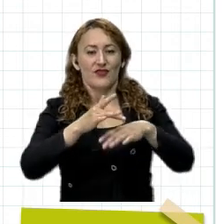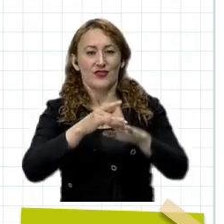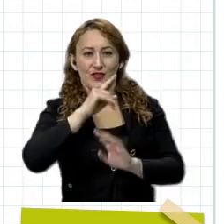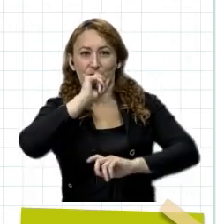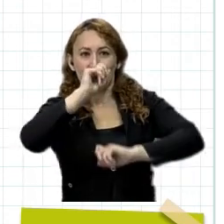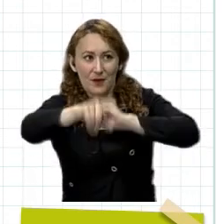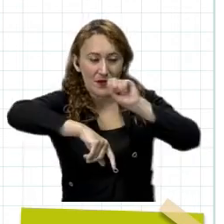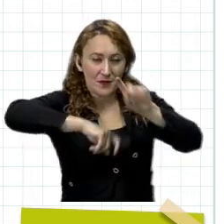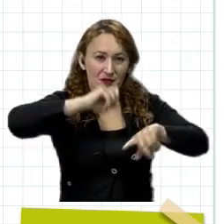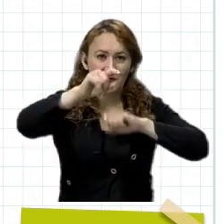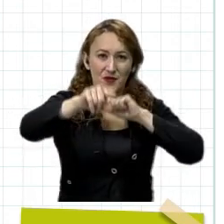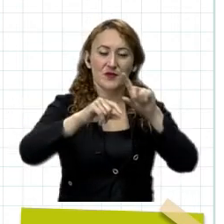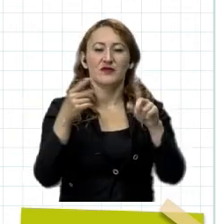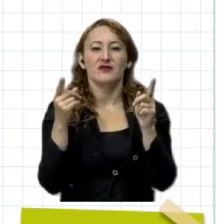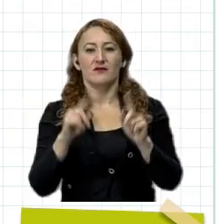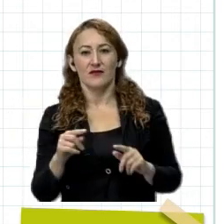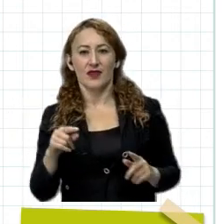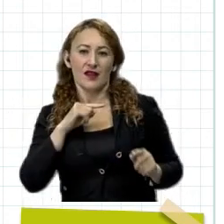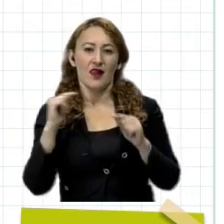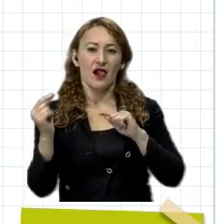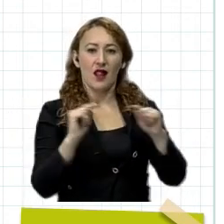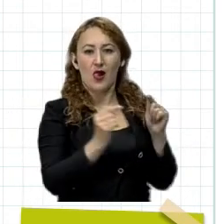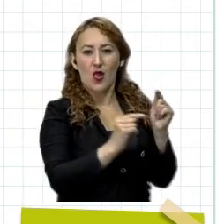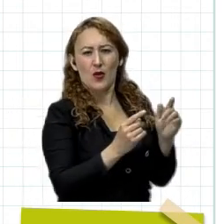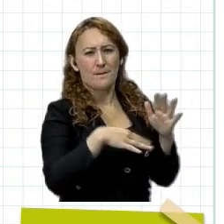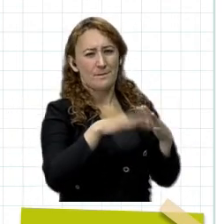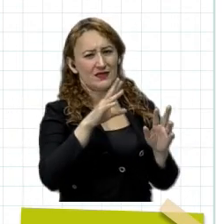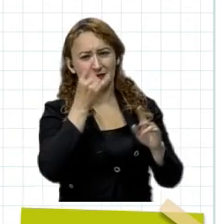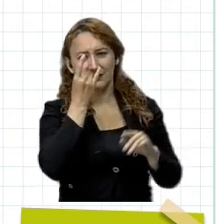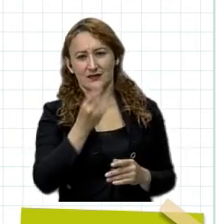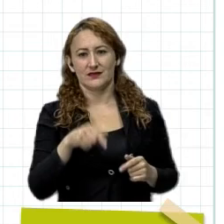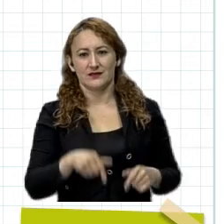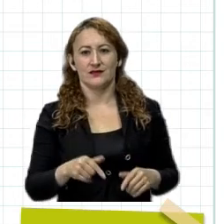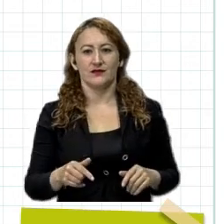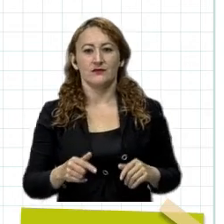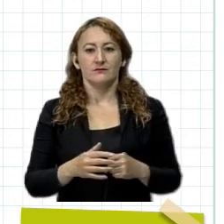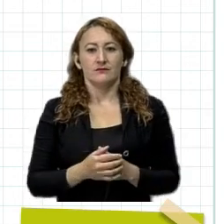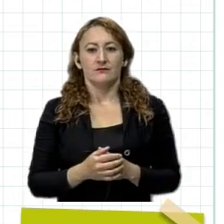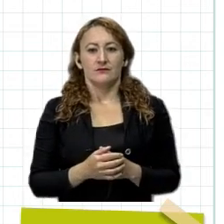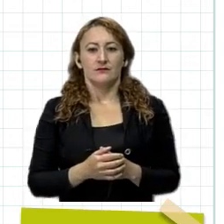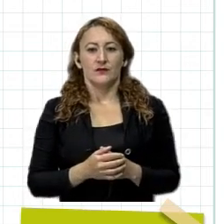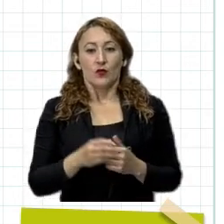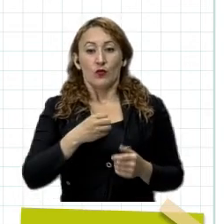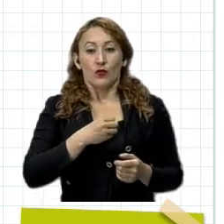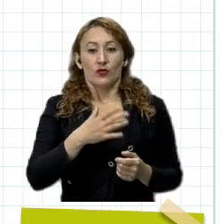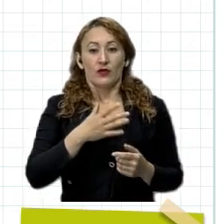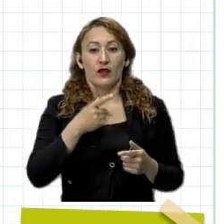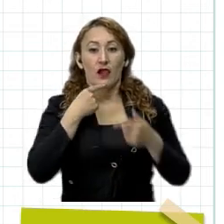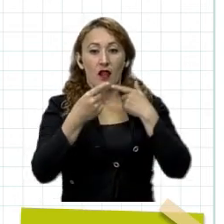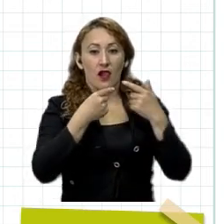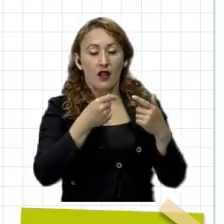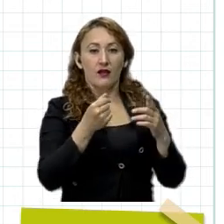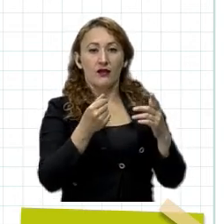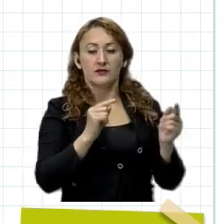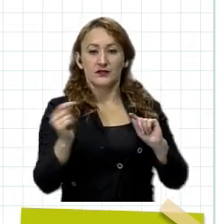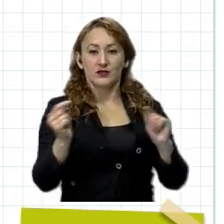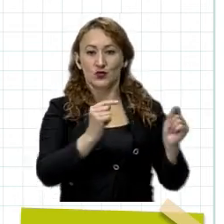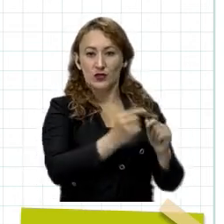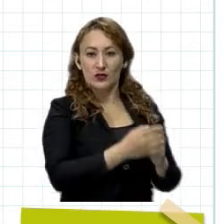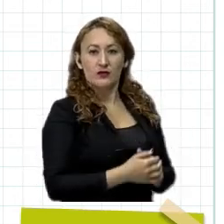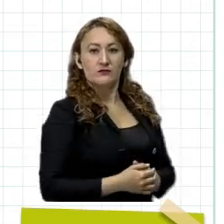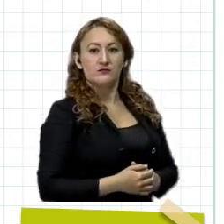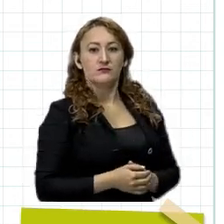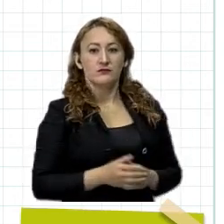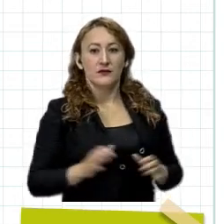preguntas, promoviendo el debate, que es lo que más nos interesa en este congreso, tener la oportunidad de hablar, de discutir. Todo este equipo